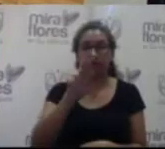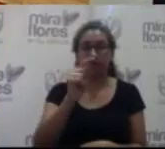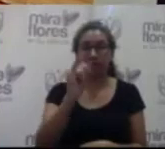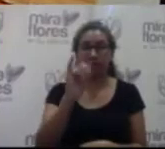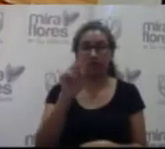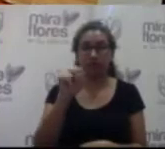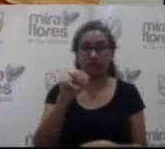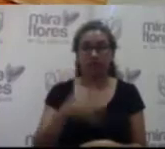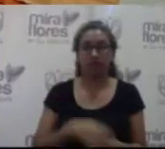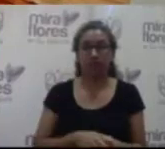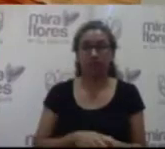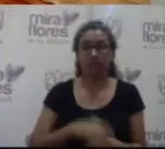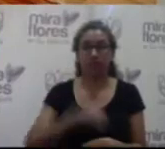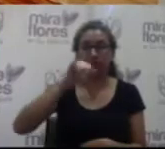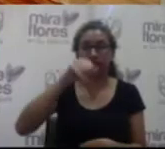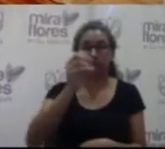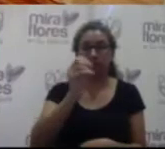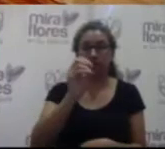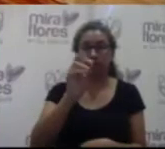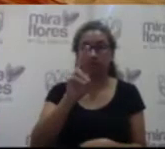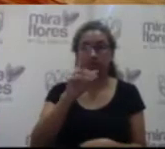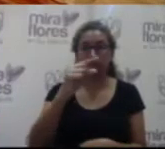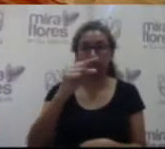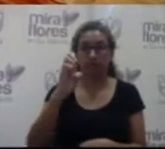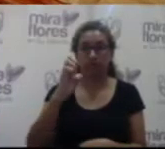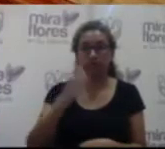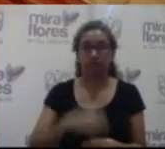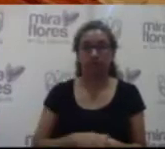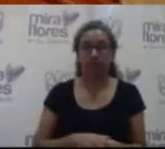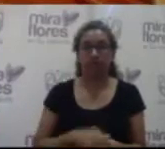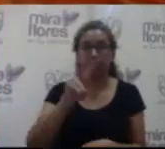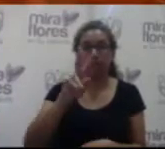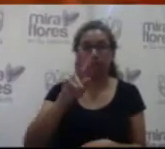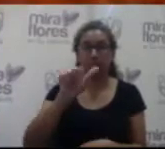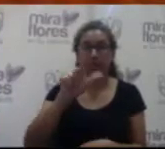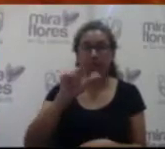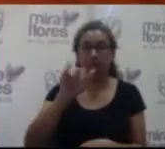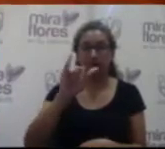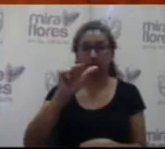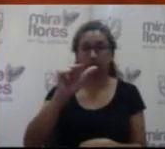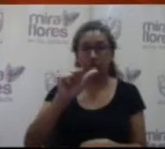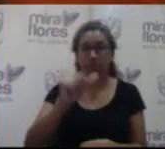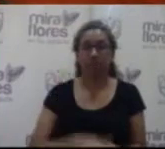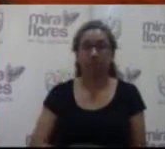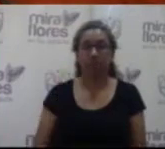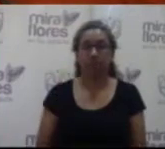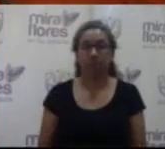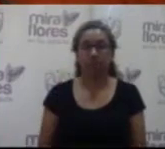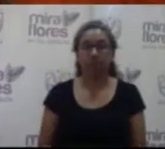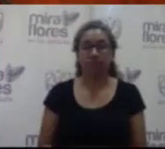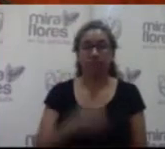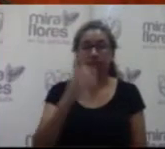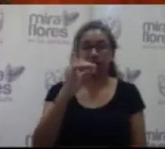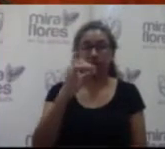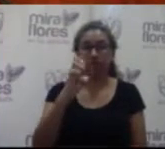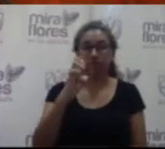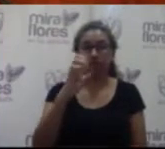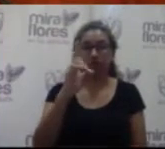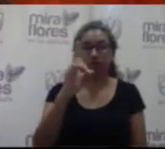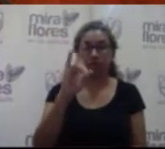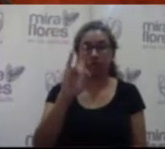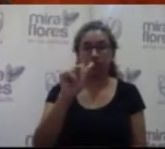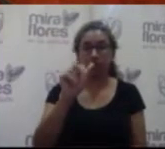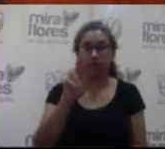Señor Jorge de Albertis González del Riego. Señora Valle Barak Pastor. Señor Eduardo Abusada